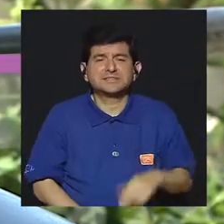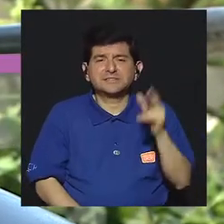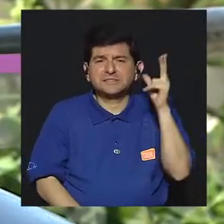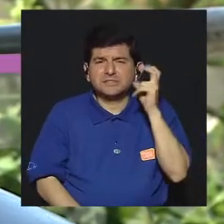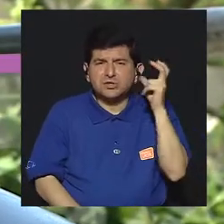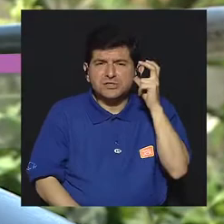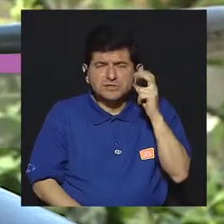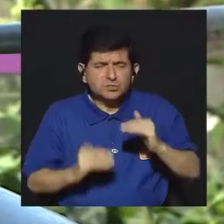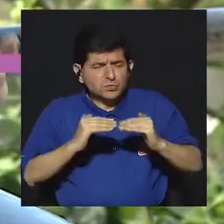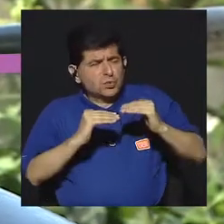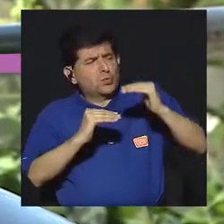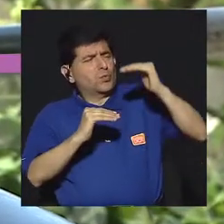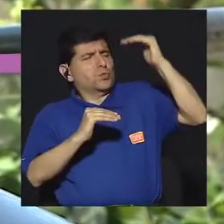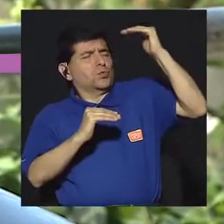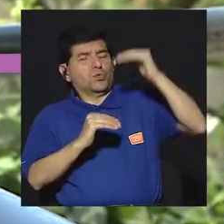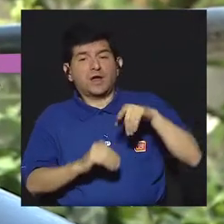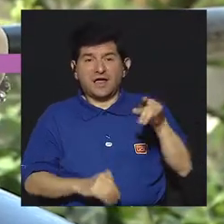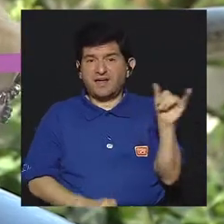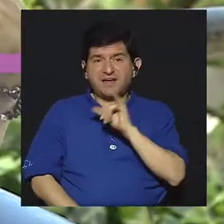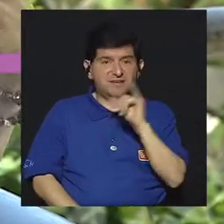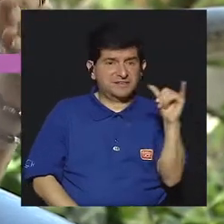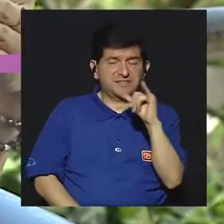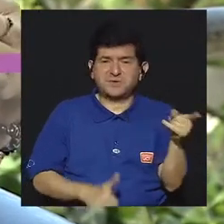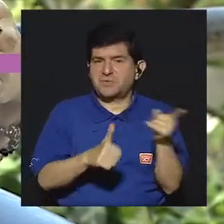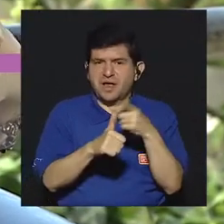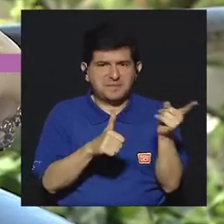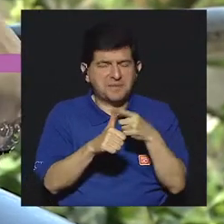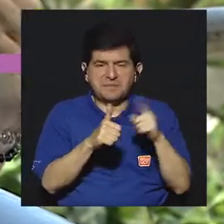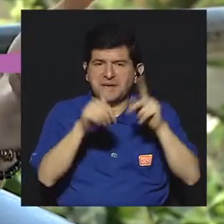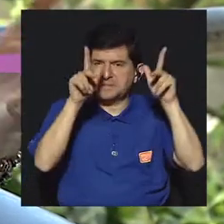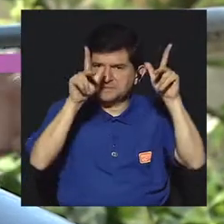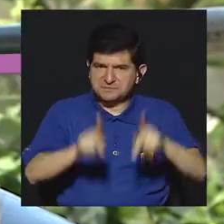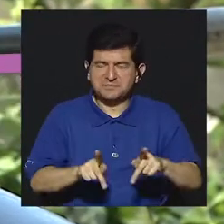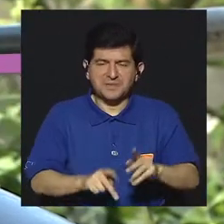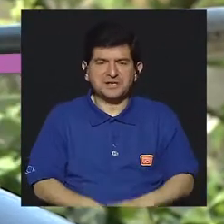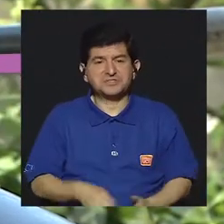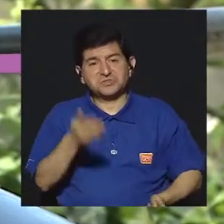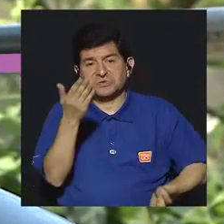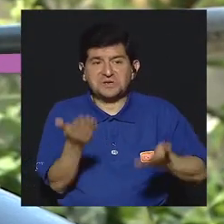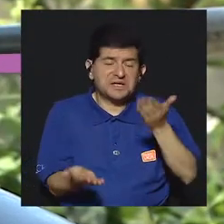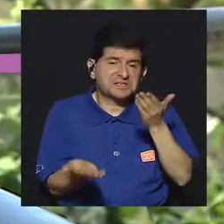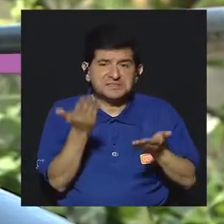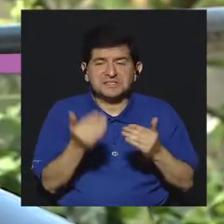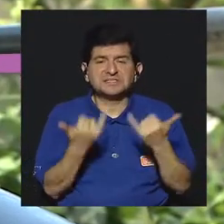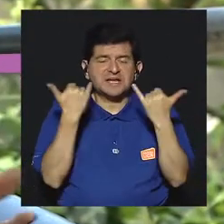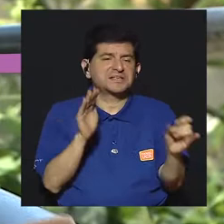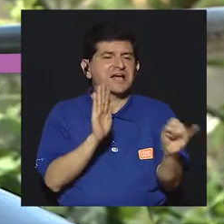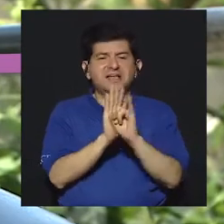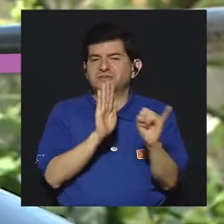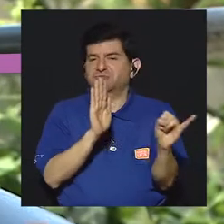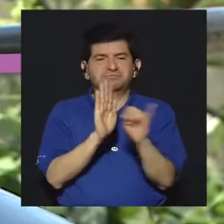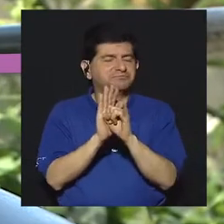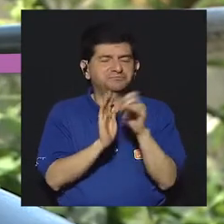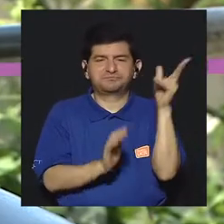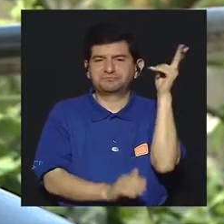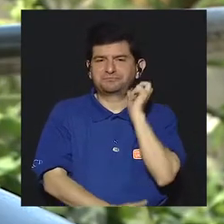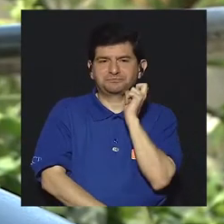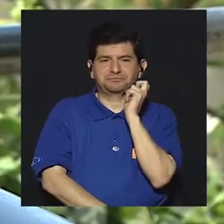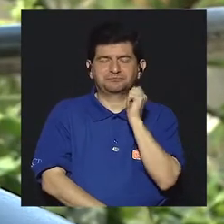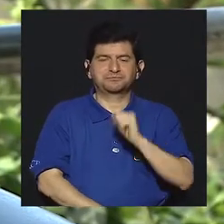los sonidos más agudos. Entonces esas también van a ser las primeras que las personas van a llegar a dejar de identificar